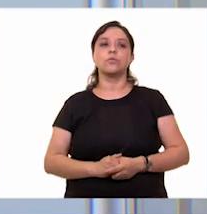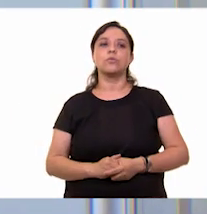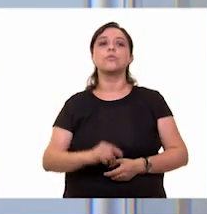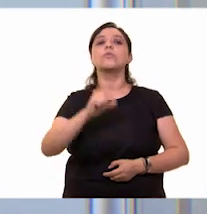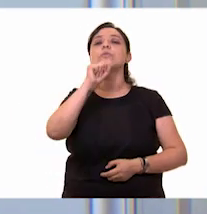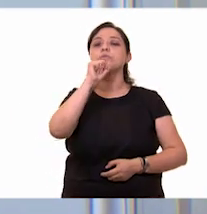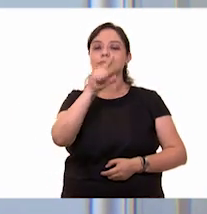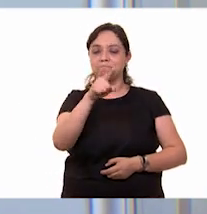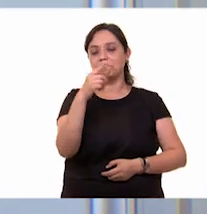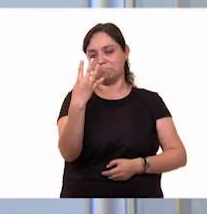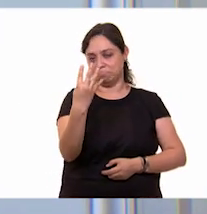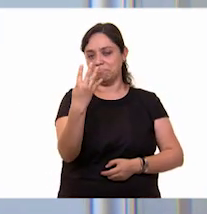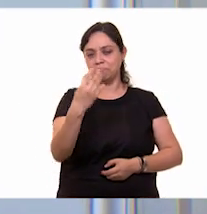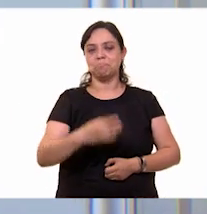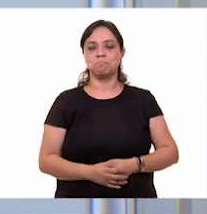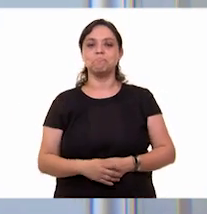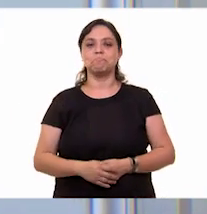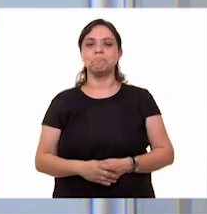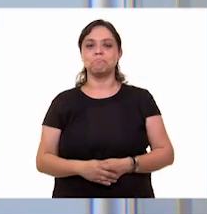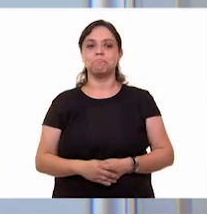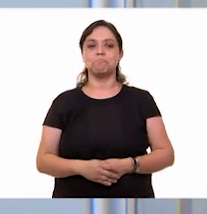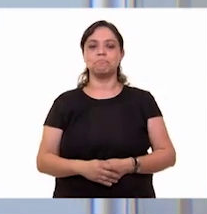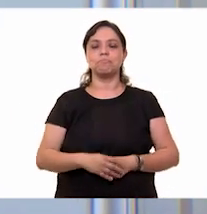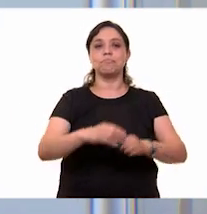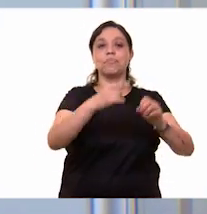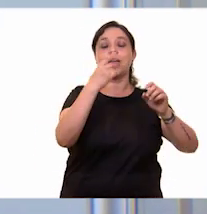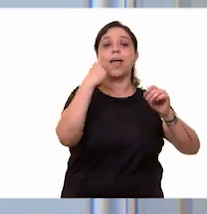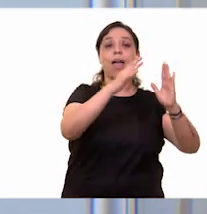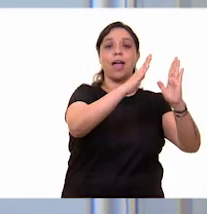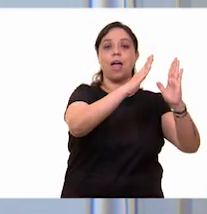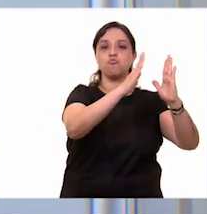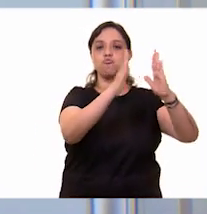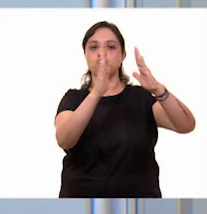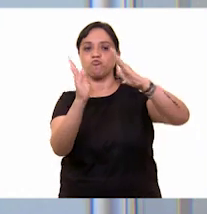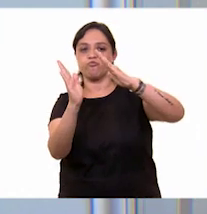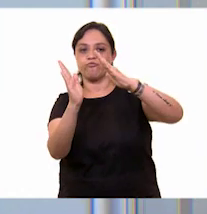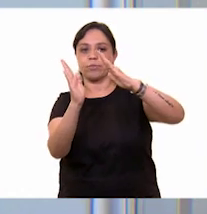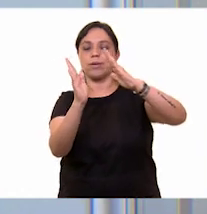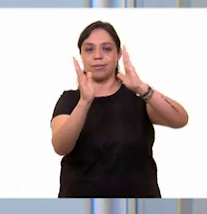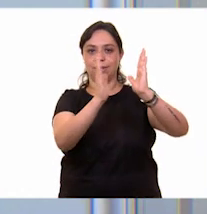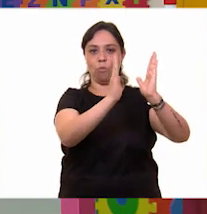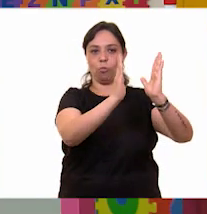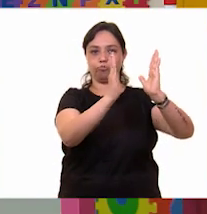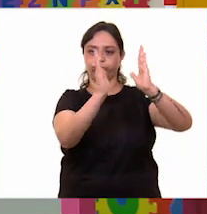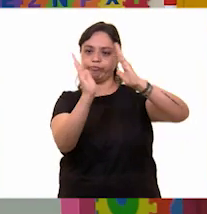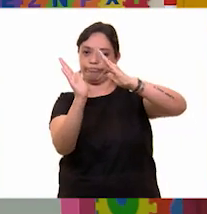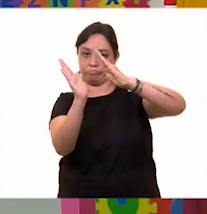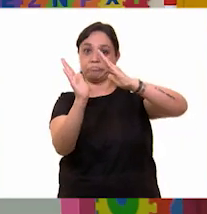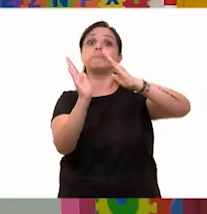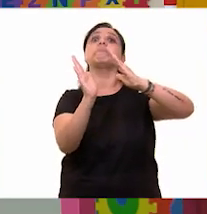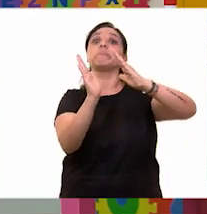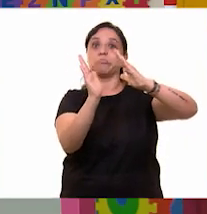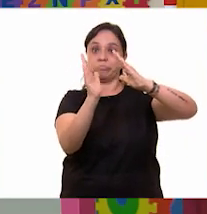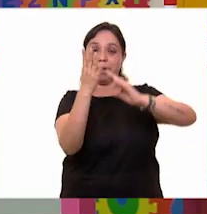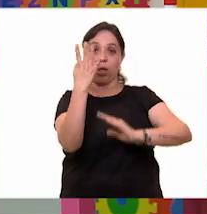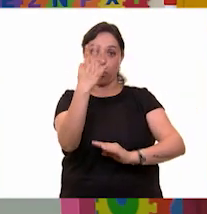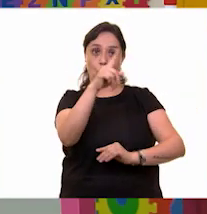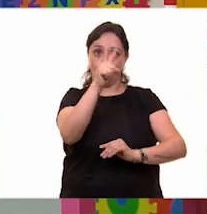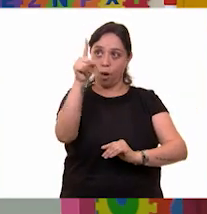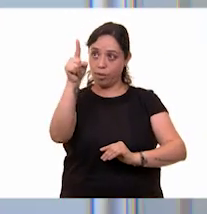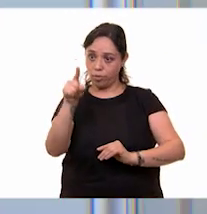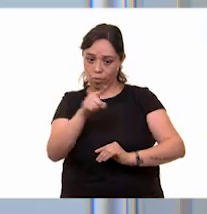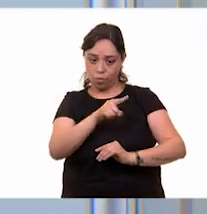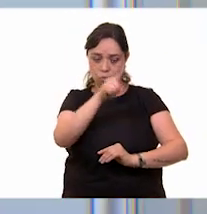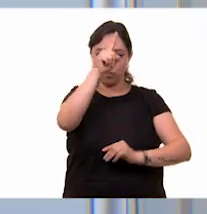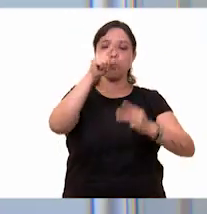tiene cuatro lados. Un romboide, que también tiene cuatro lados. Tenemos